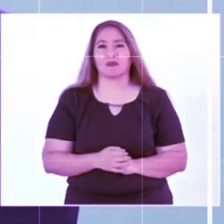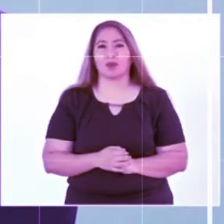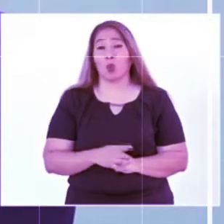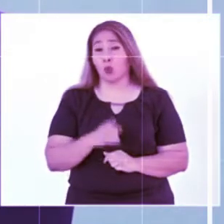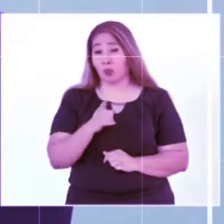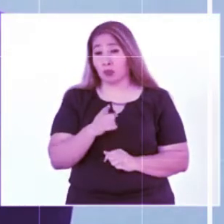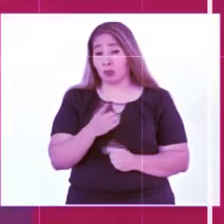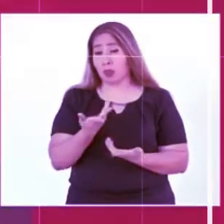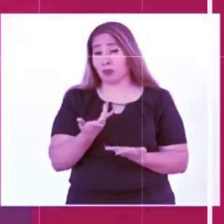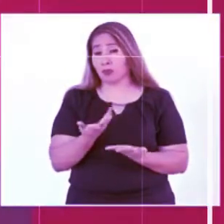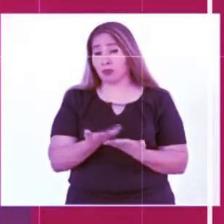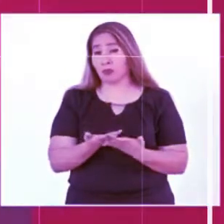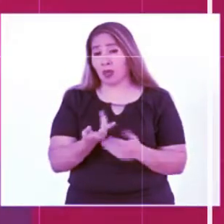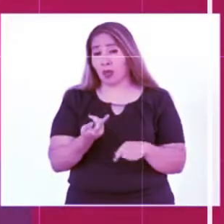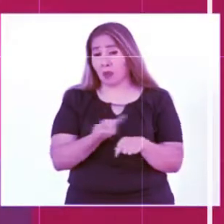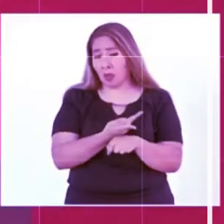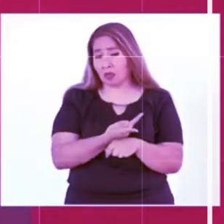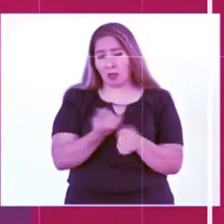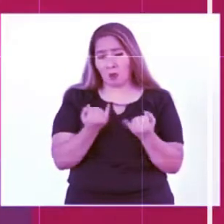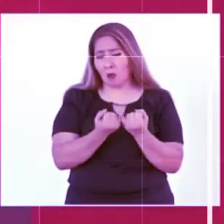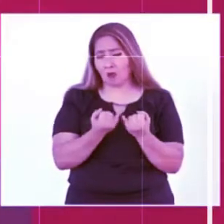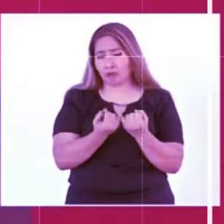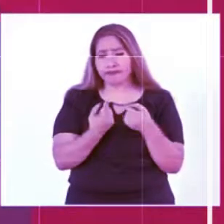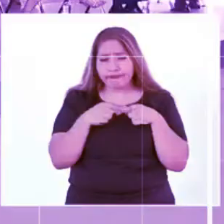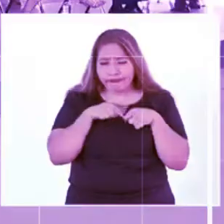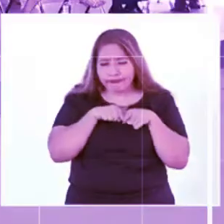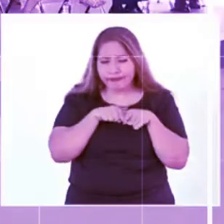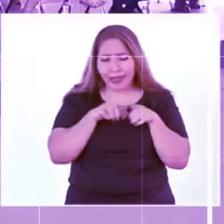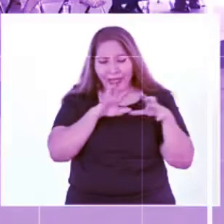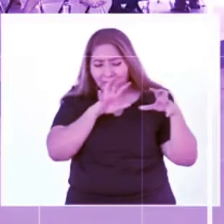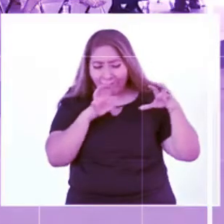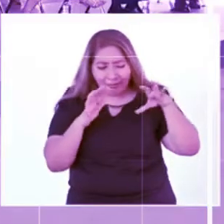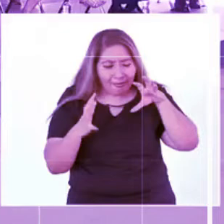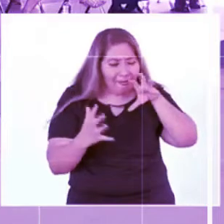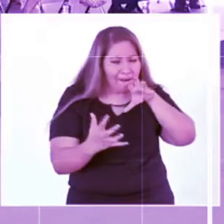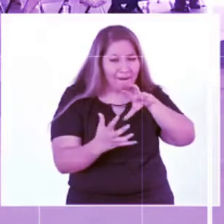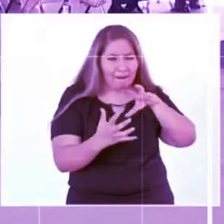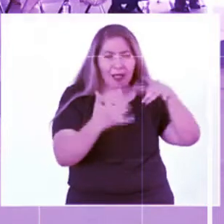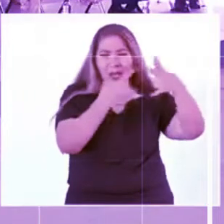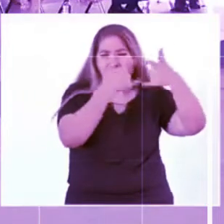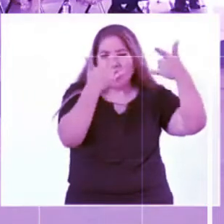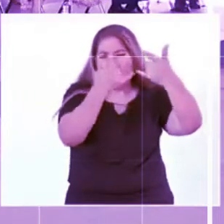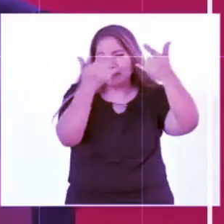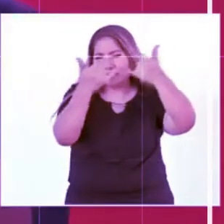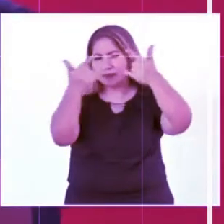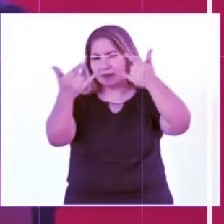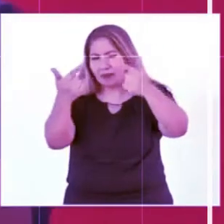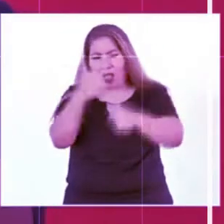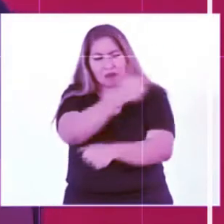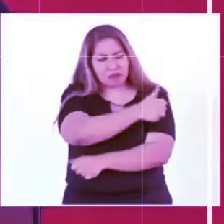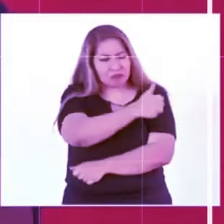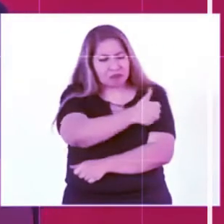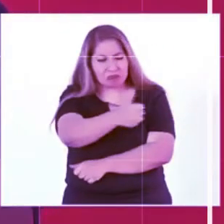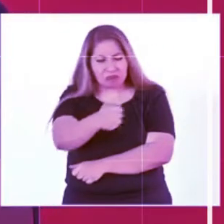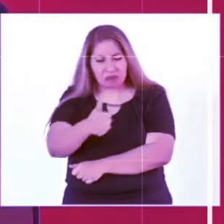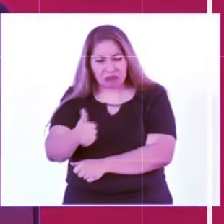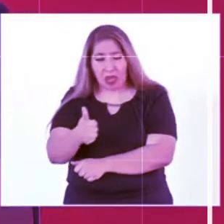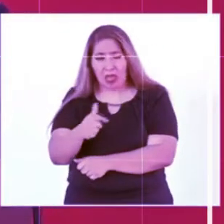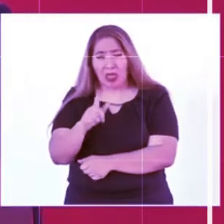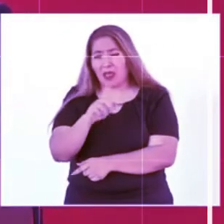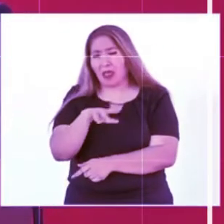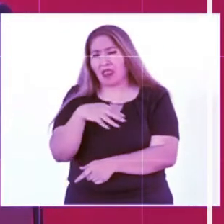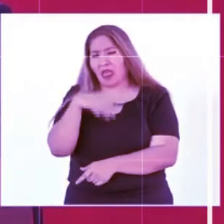Como sucede en todo el mundo, la historia de los pueblos